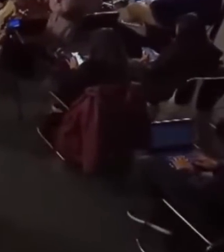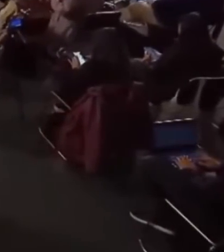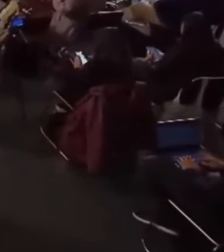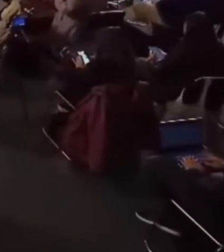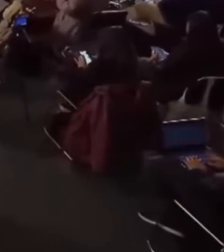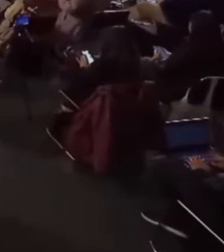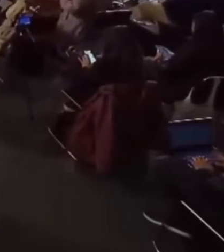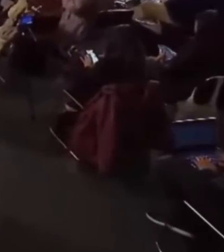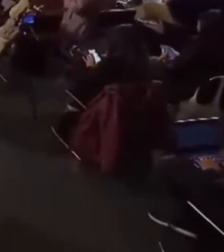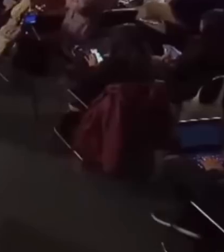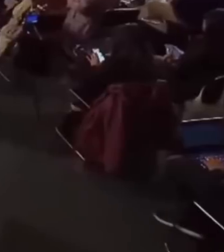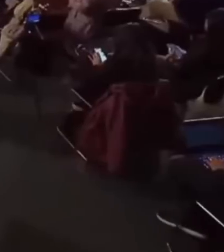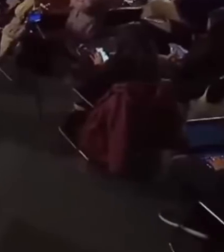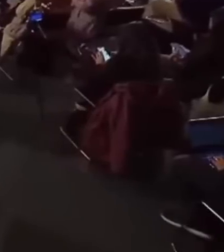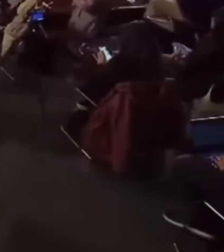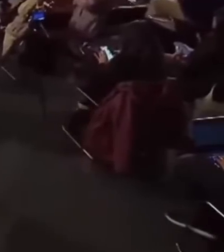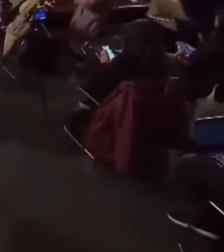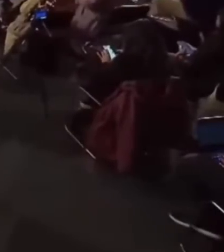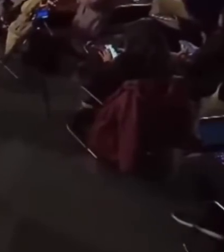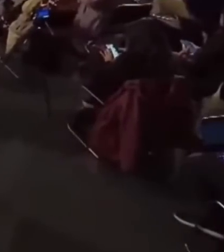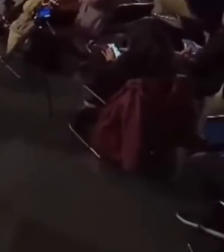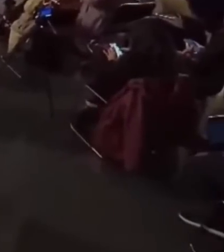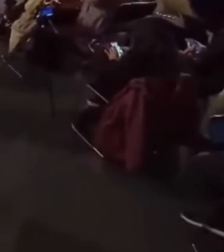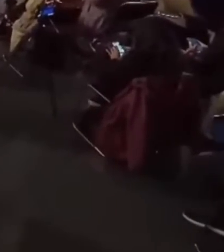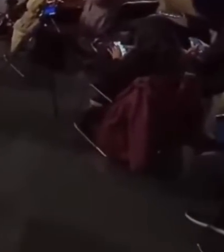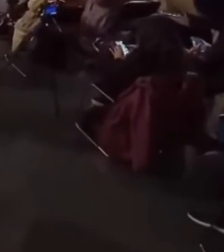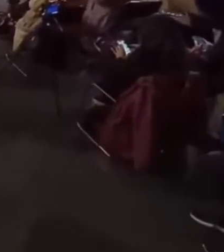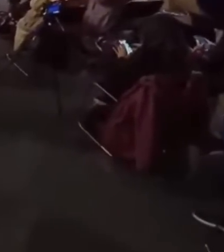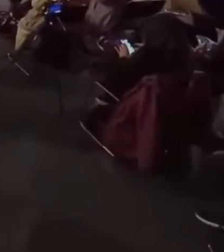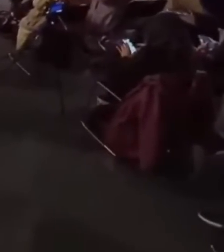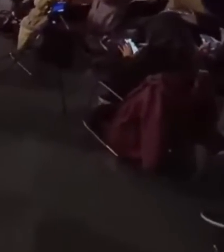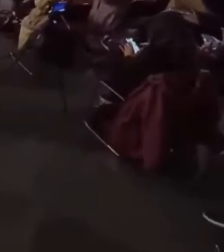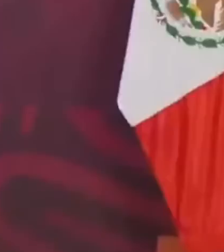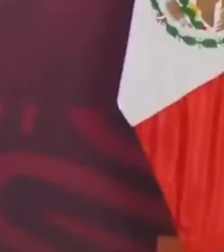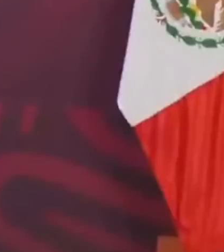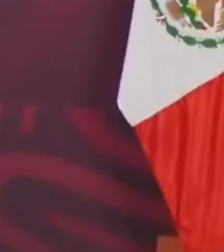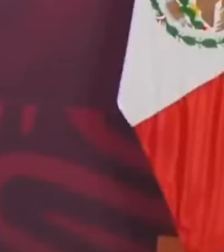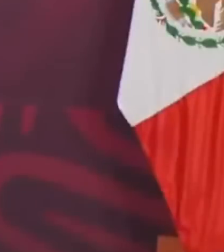Siguen recibiendo sus sueldos